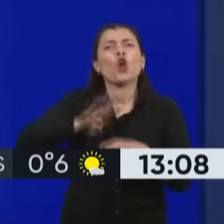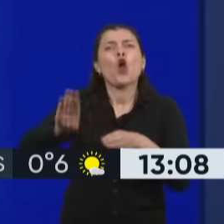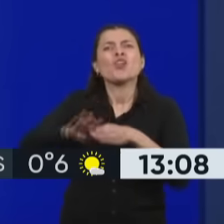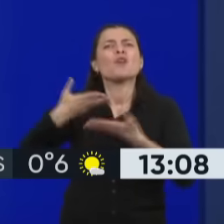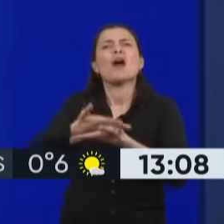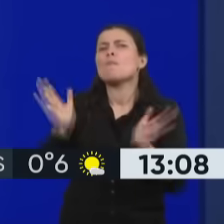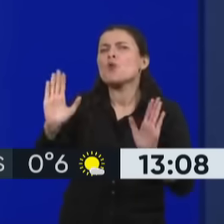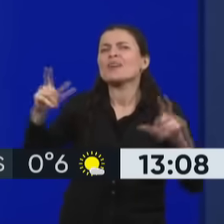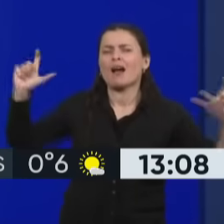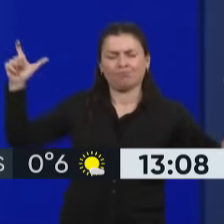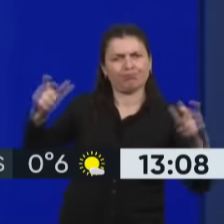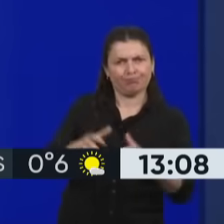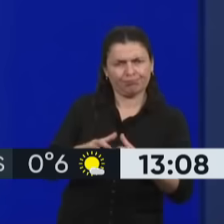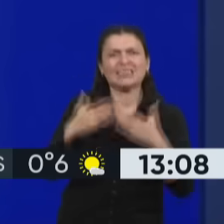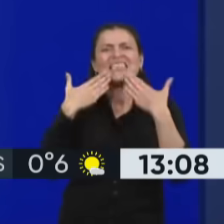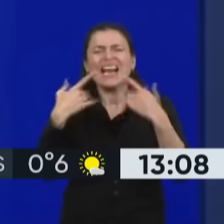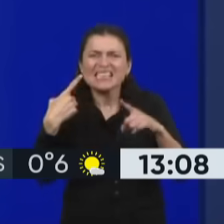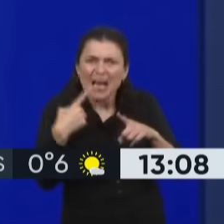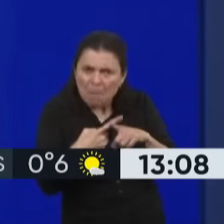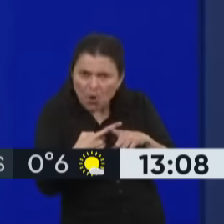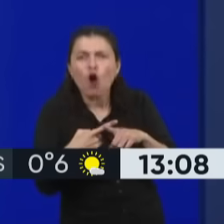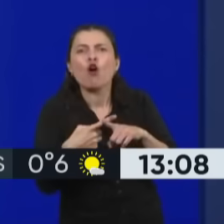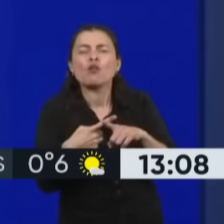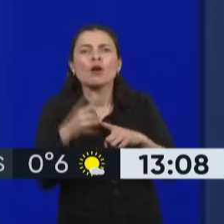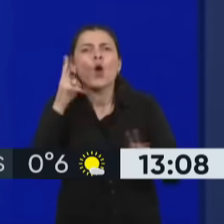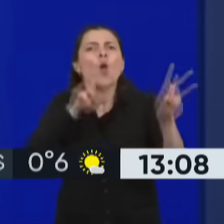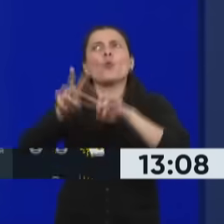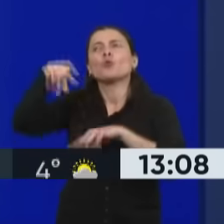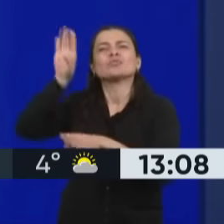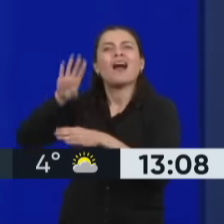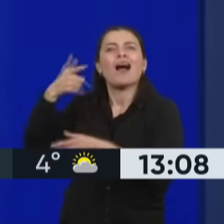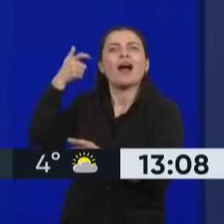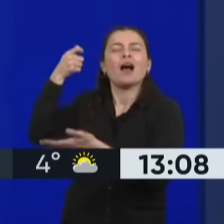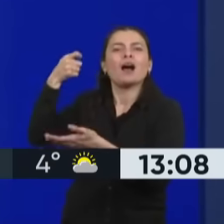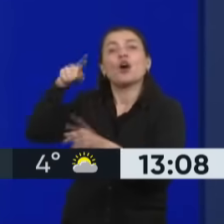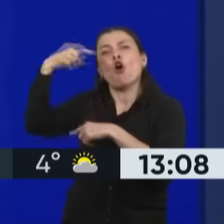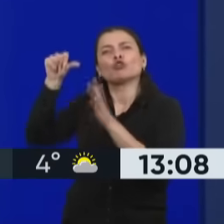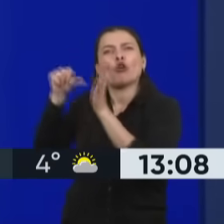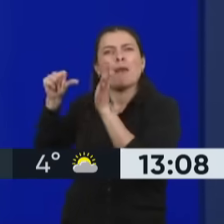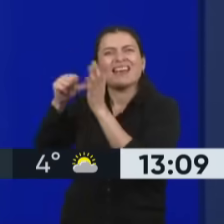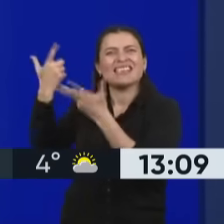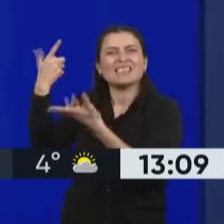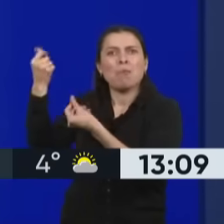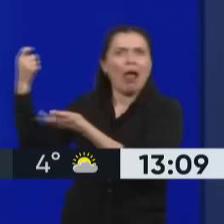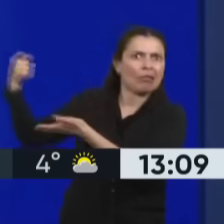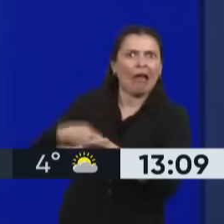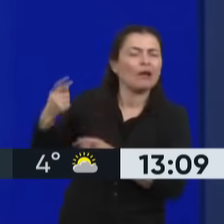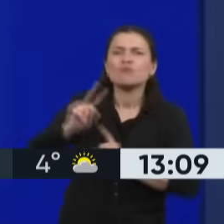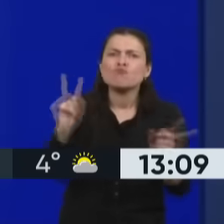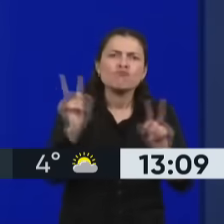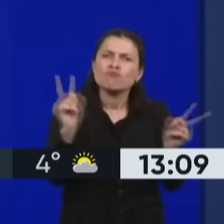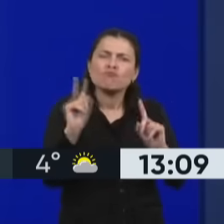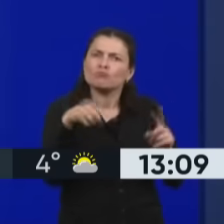pública. Y esto lo logramos sin acceso a los mercados internacionales, por lo que debimos recurrir a pagar cash los vencimientos de